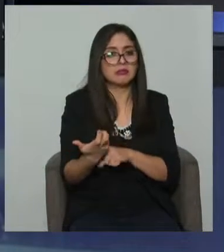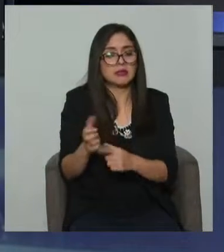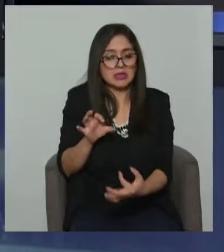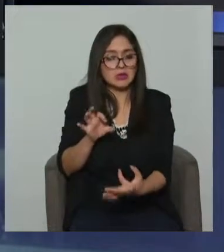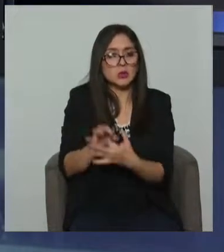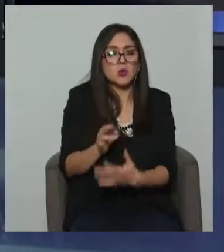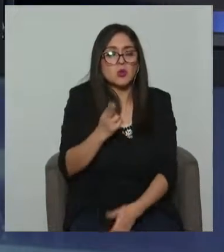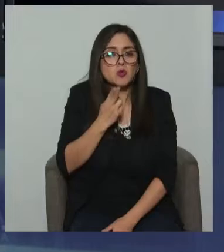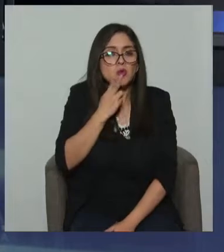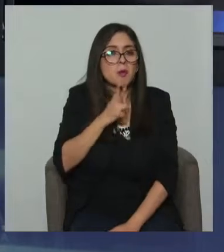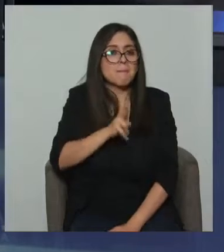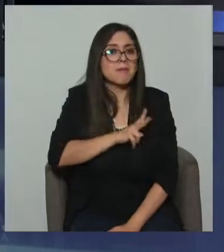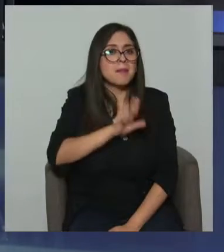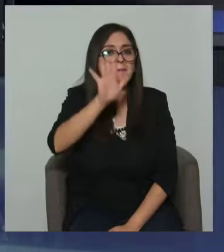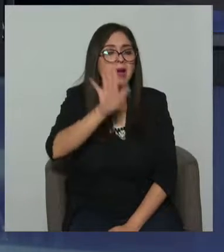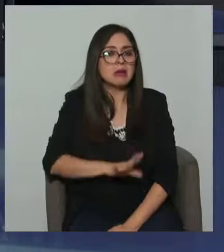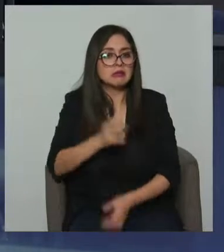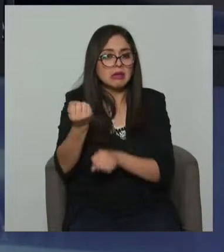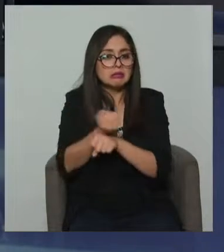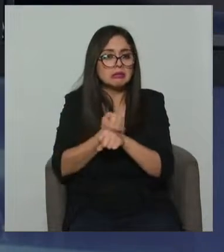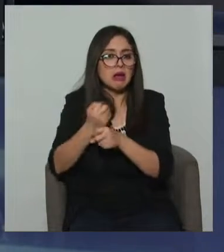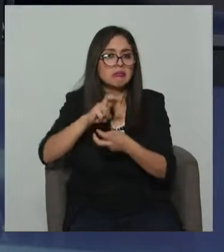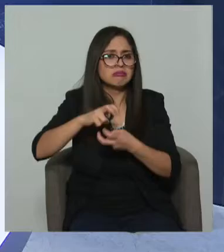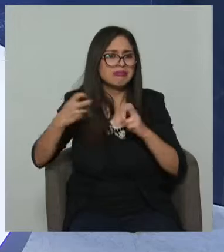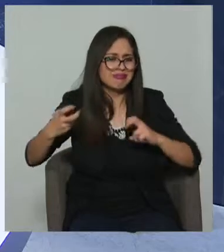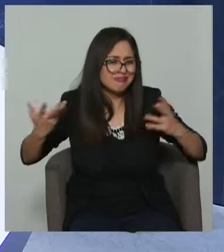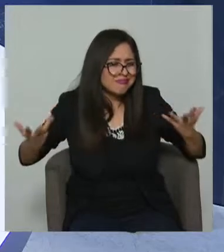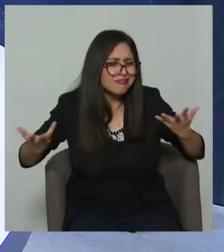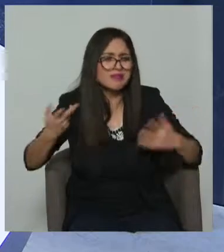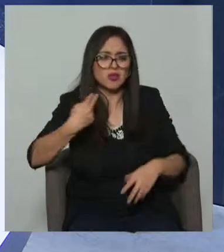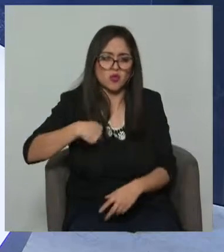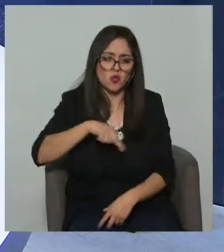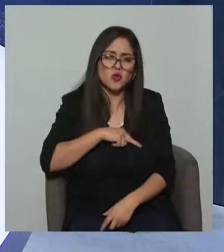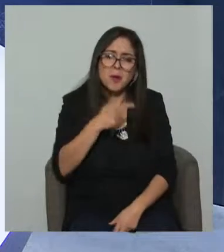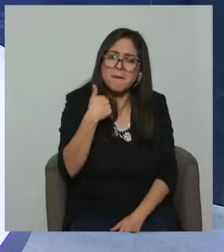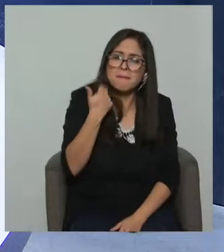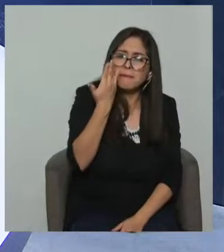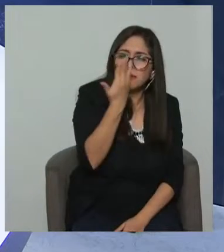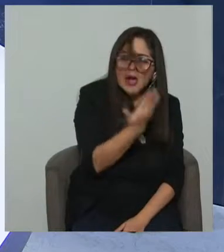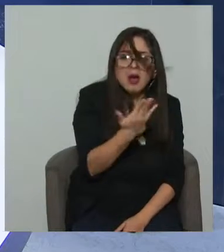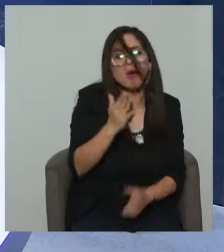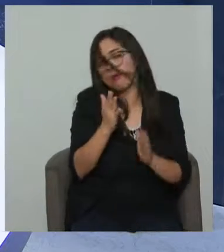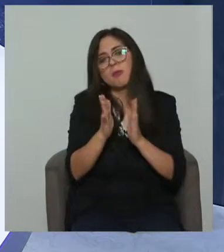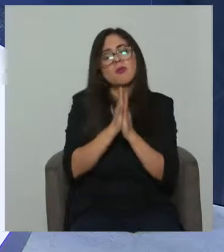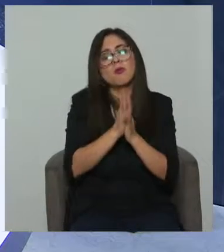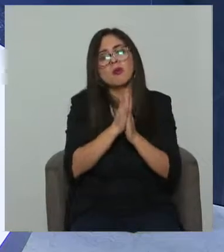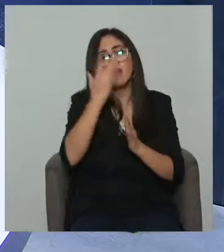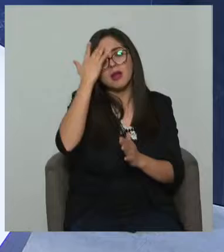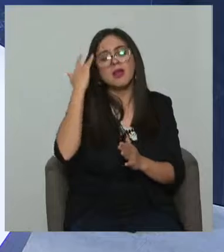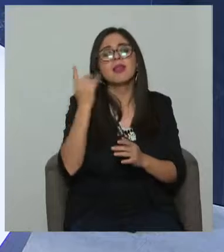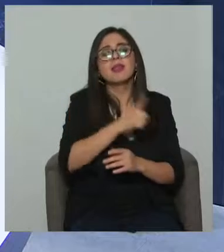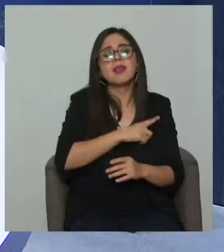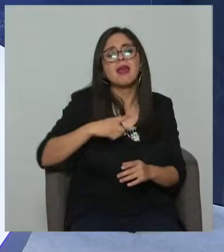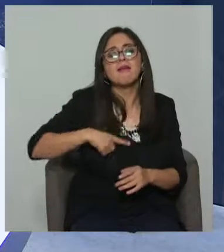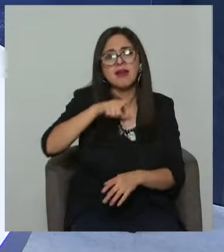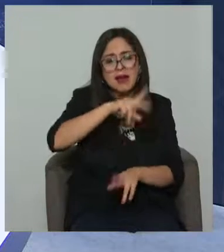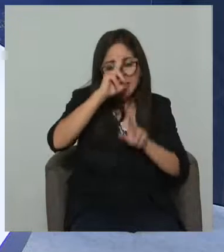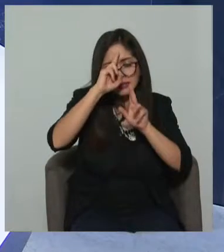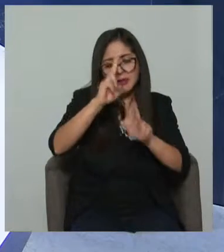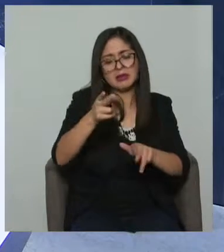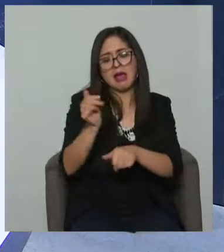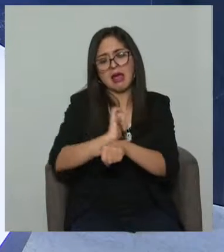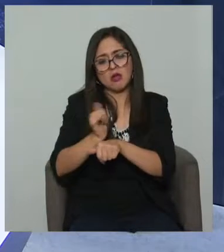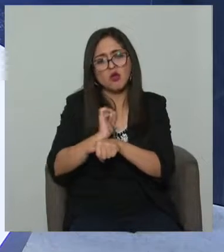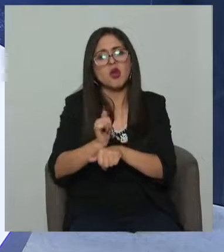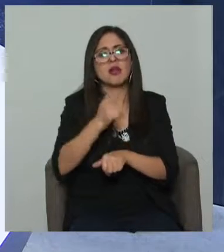su ADN, un teléfono celular, y lo que le pedimos nosotros es que respeten a los actores, respeten el trabajo